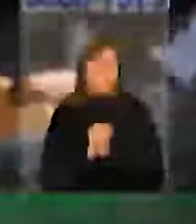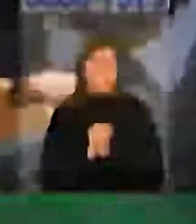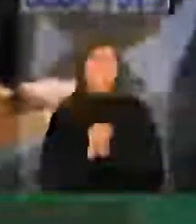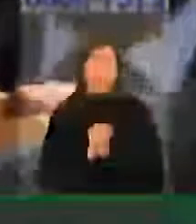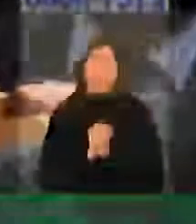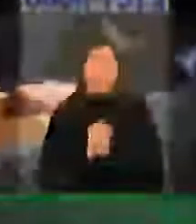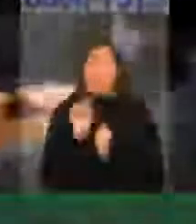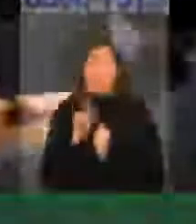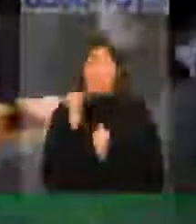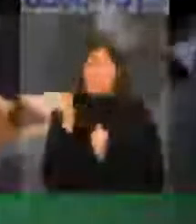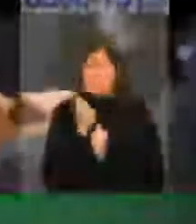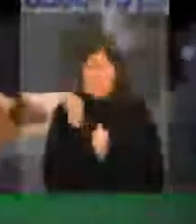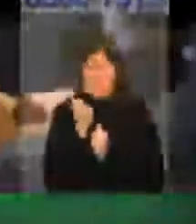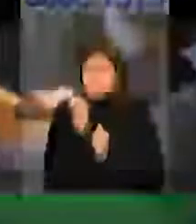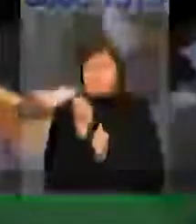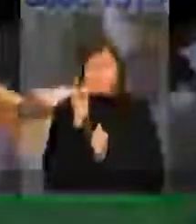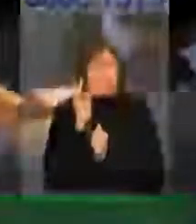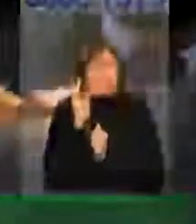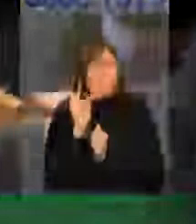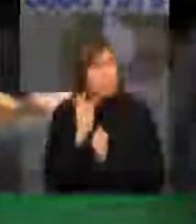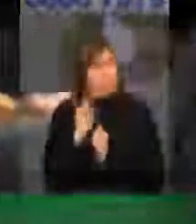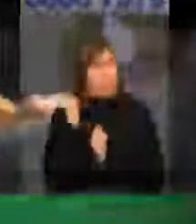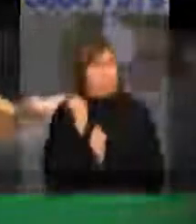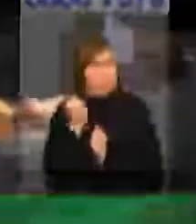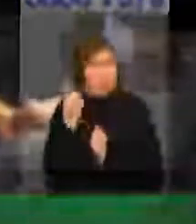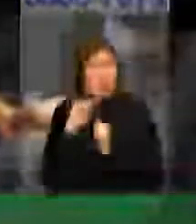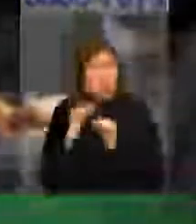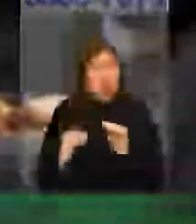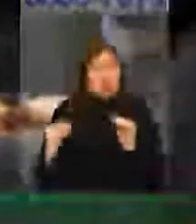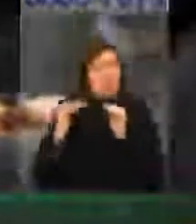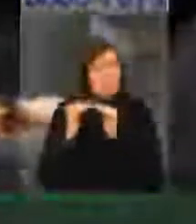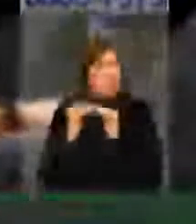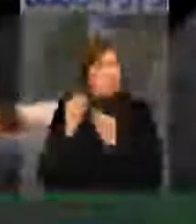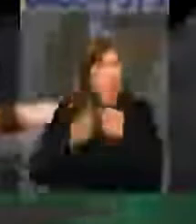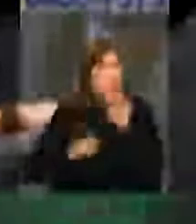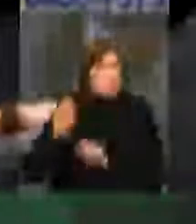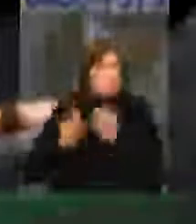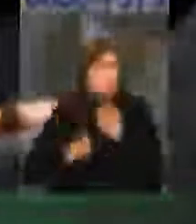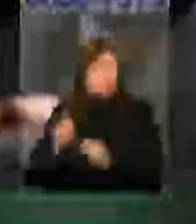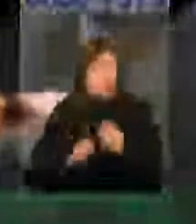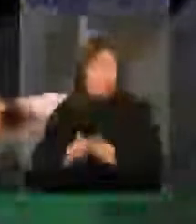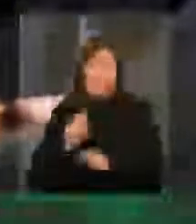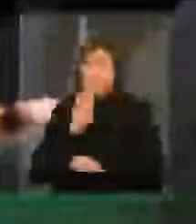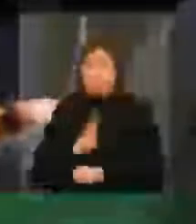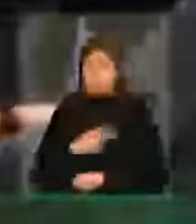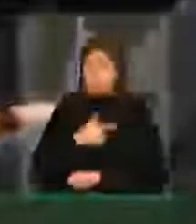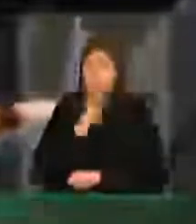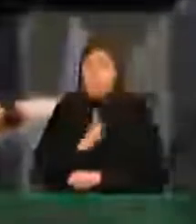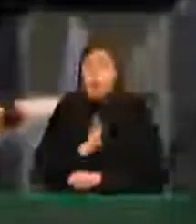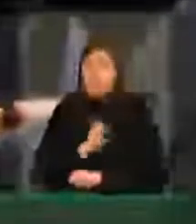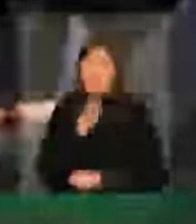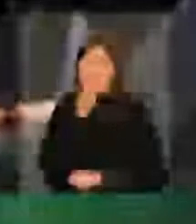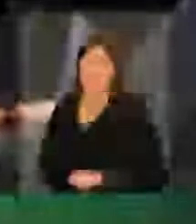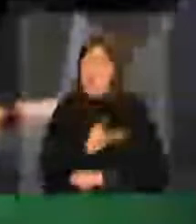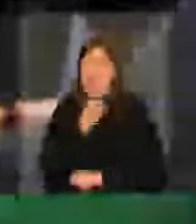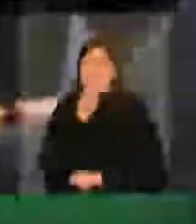locaciones son importantes, que la técnica es importante, pero el nivel de los recursos humanos en toda la cadena, y aparte nos cuentan de que estamos cada vez